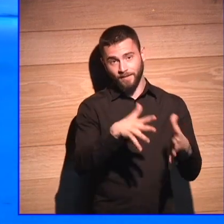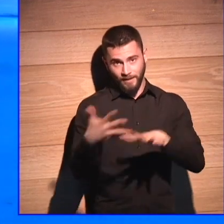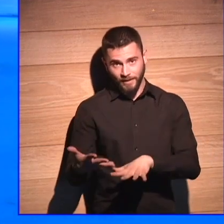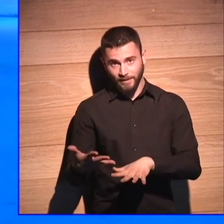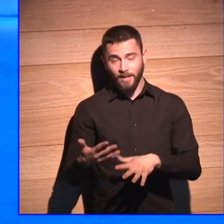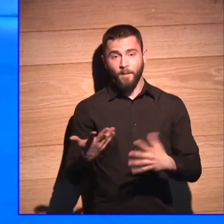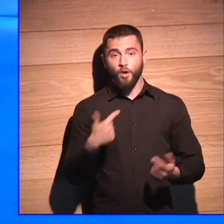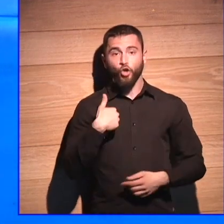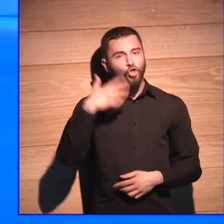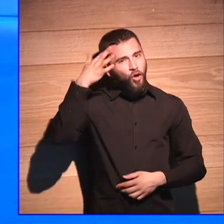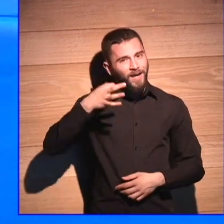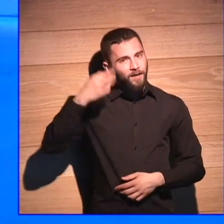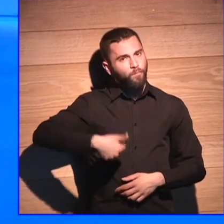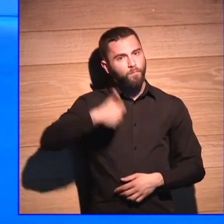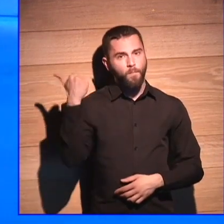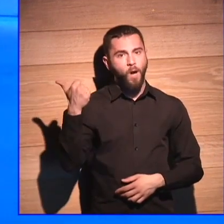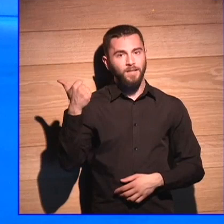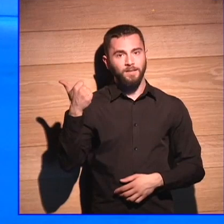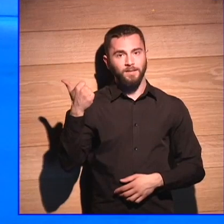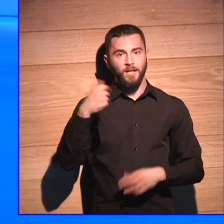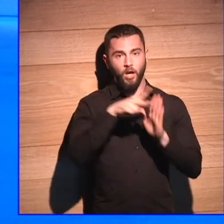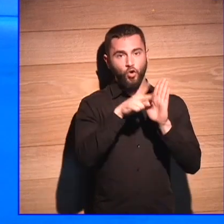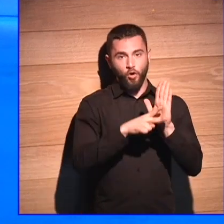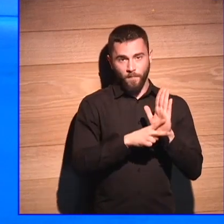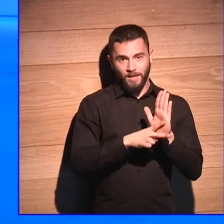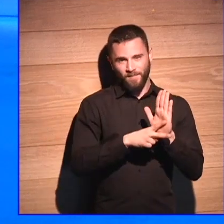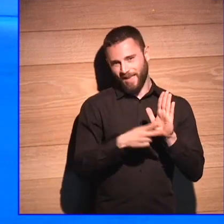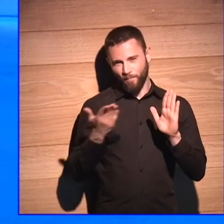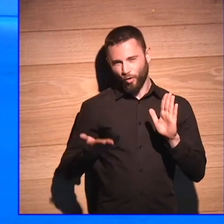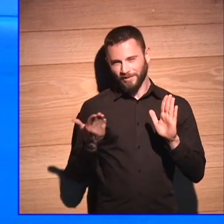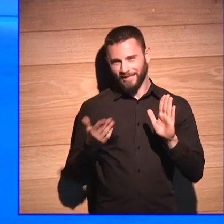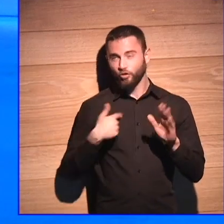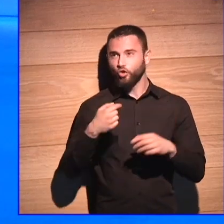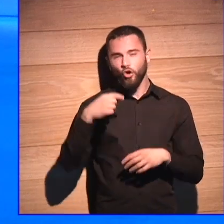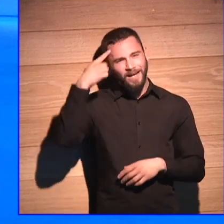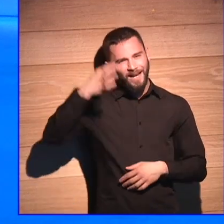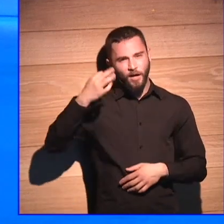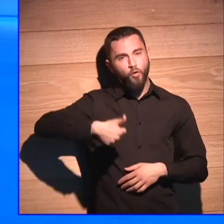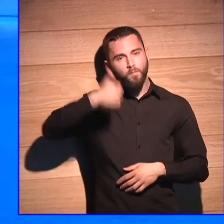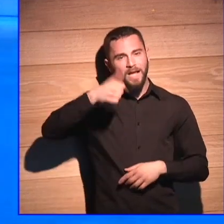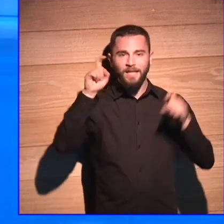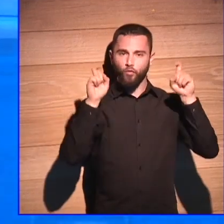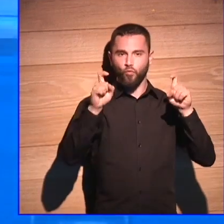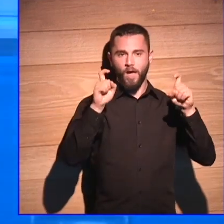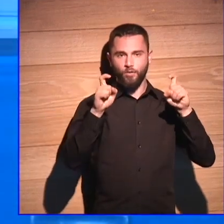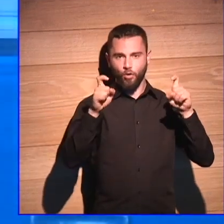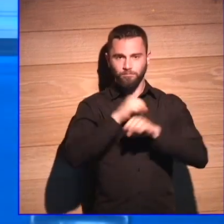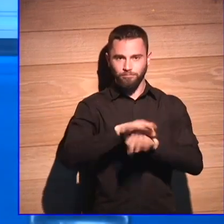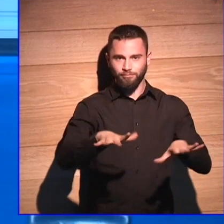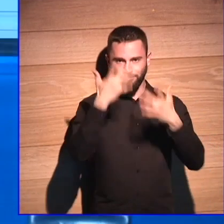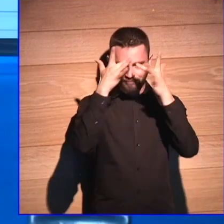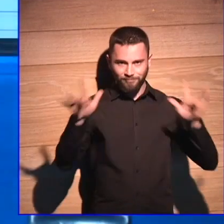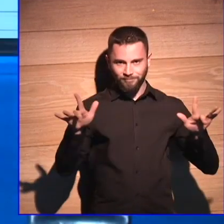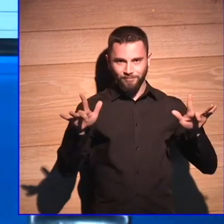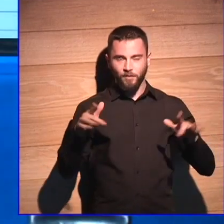Pero yo creo mucho más que en la normativa, que también es muy importante, en la educación y la divulgación, es decir,